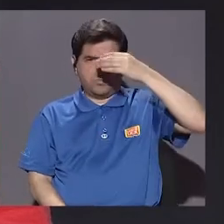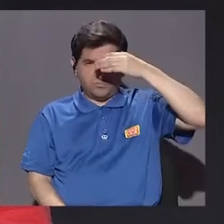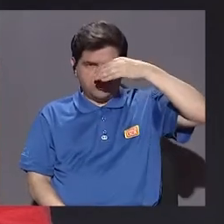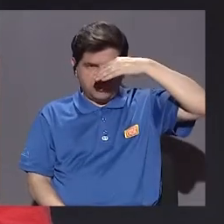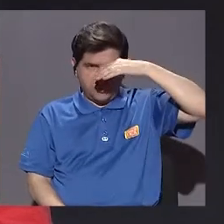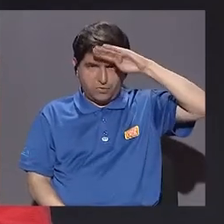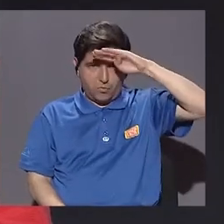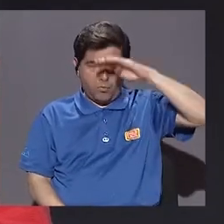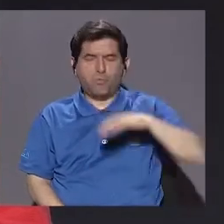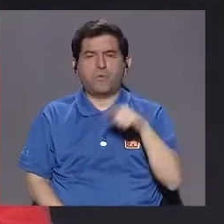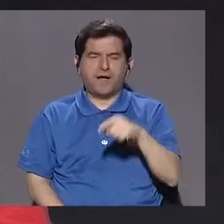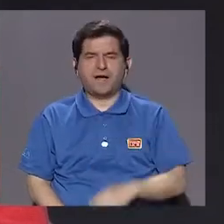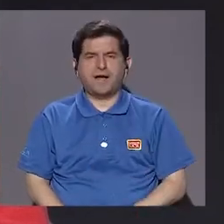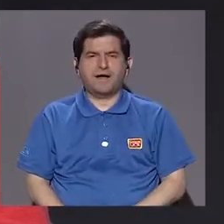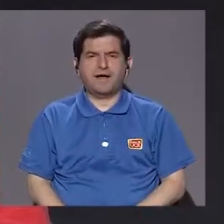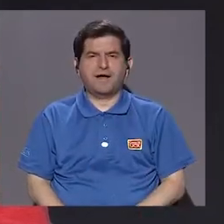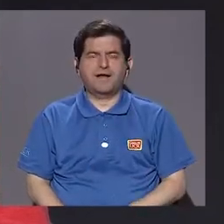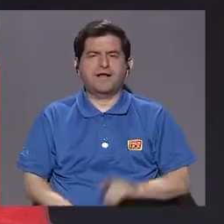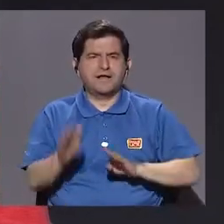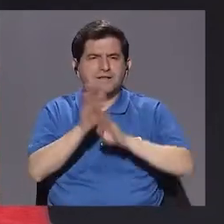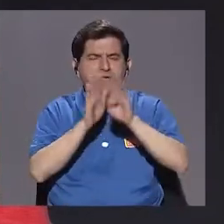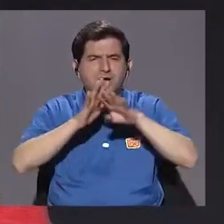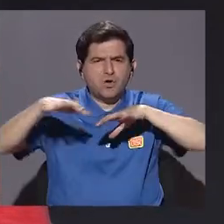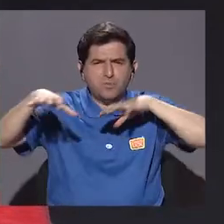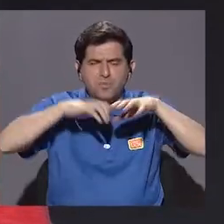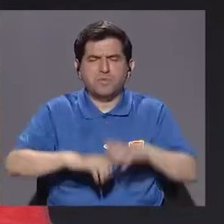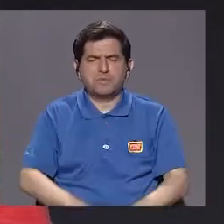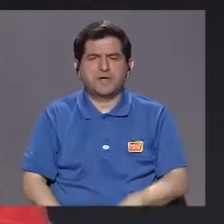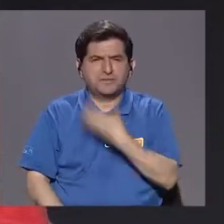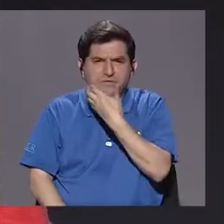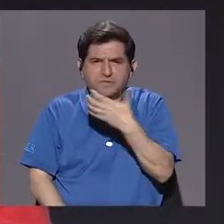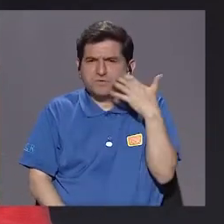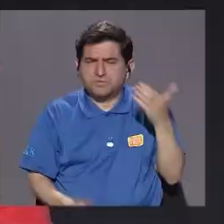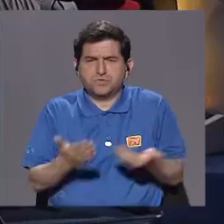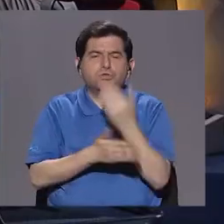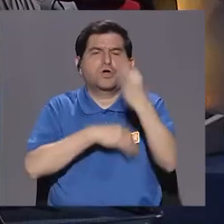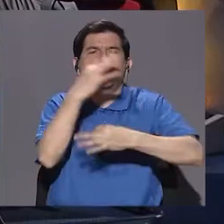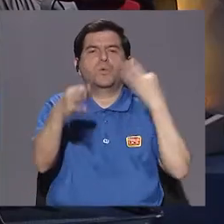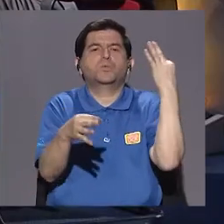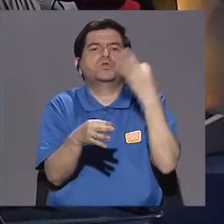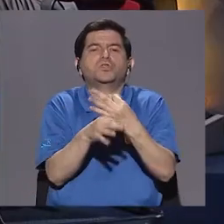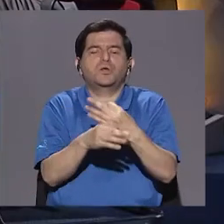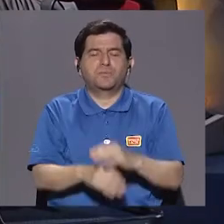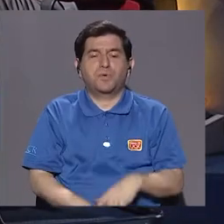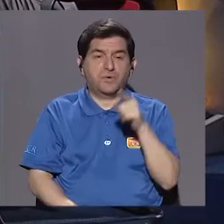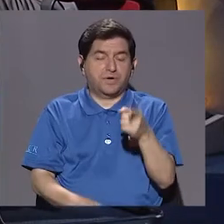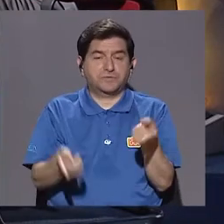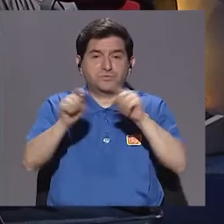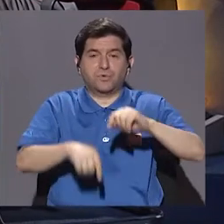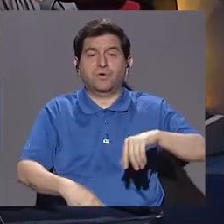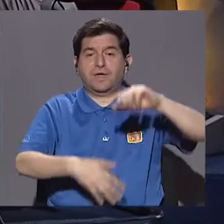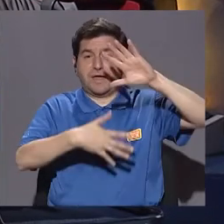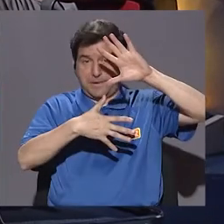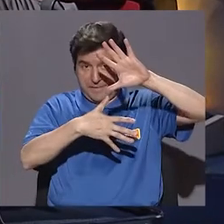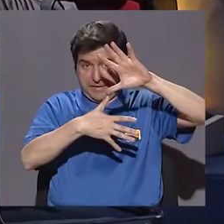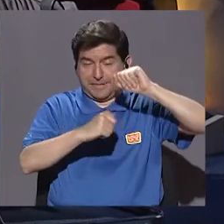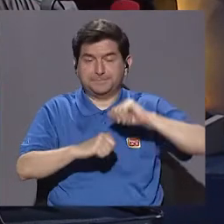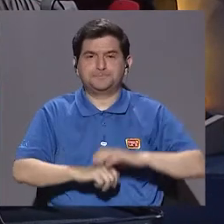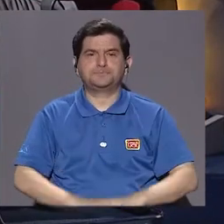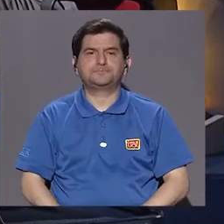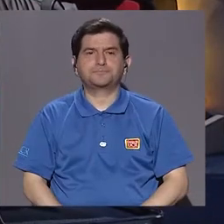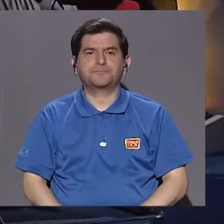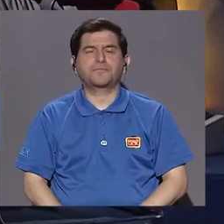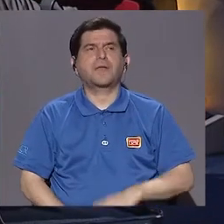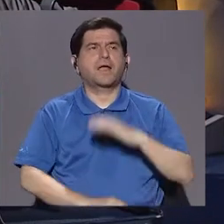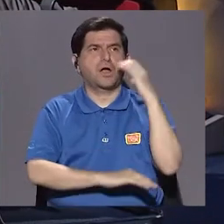guerrillas se empiezan a desarrollar movimientos guerrilleros del nuevo tipo en américa los